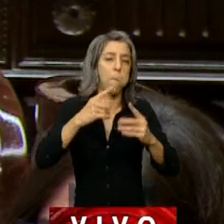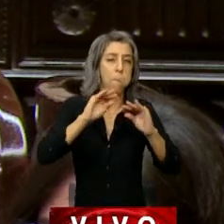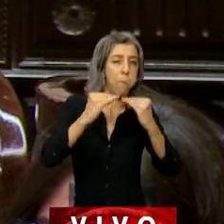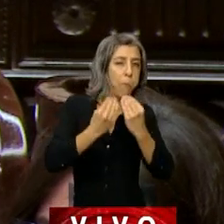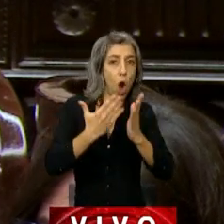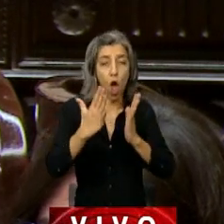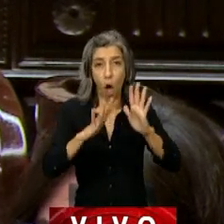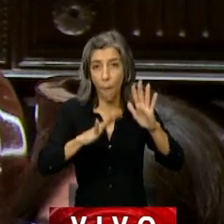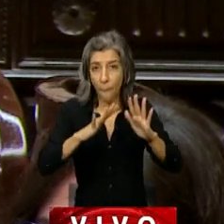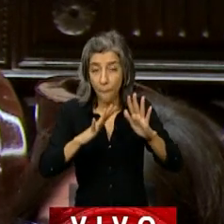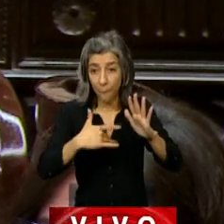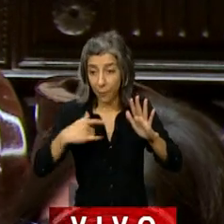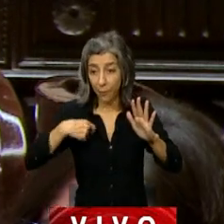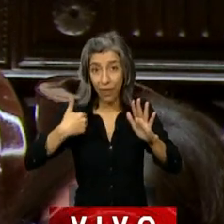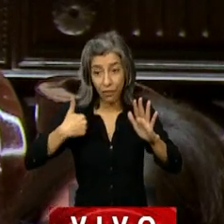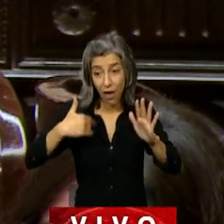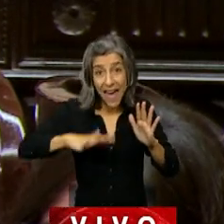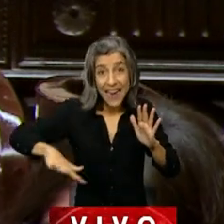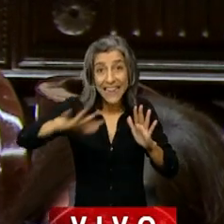Argentina llega a